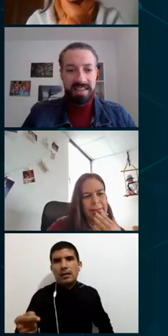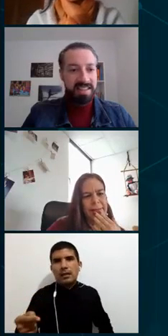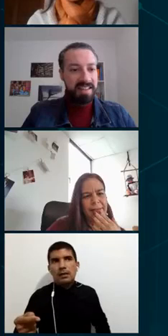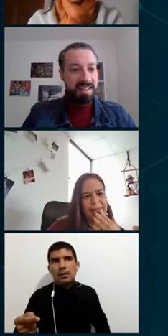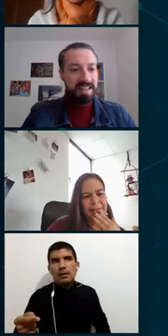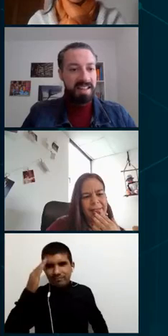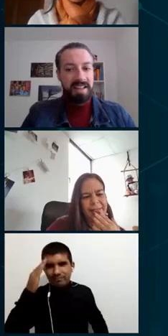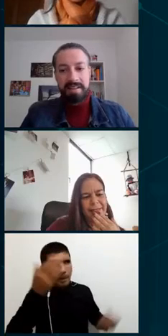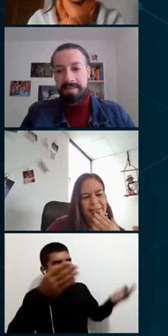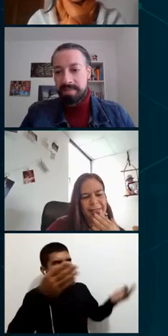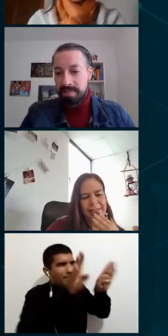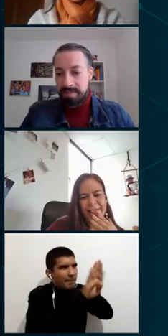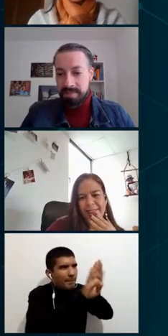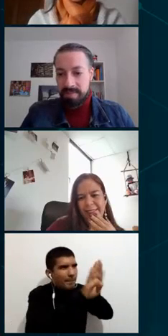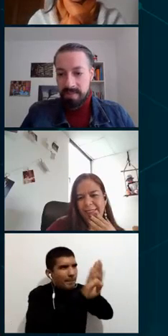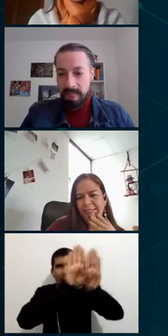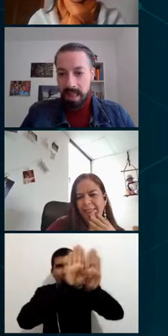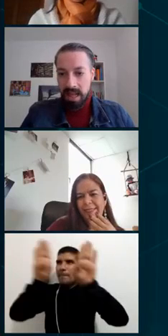la estamos capitalizando.